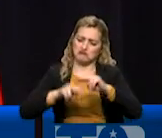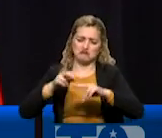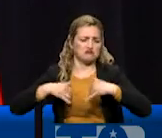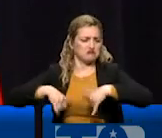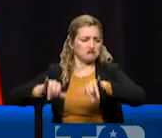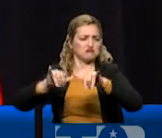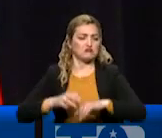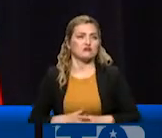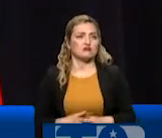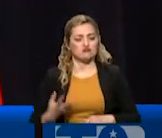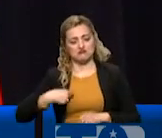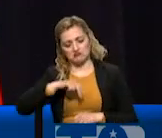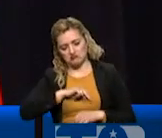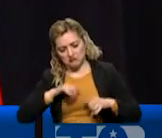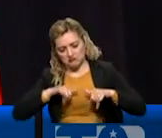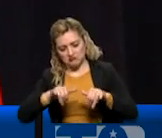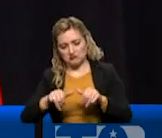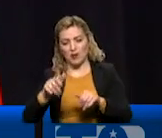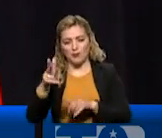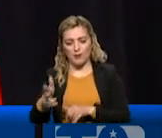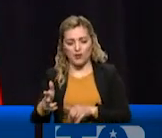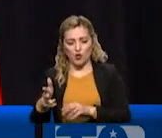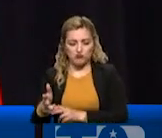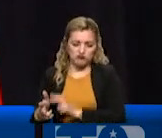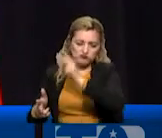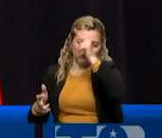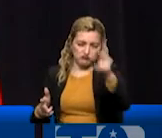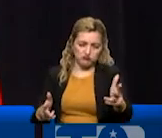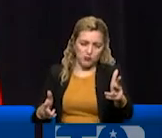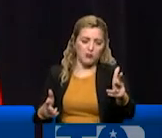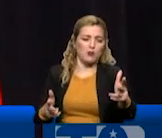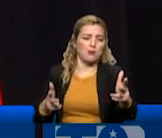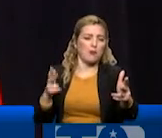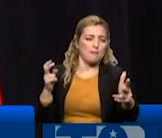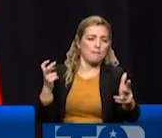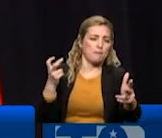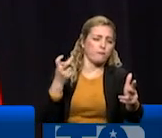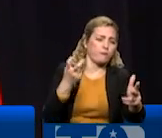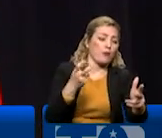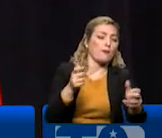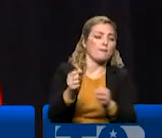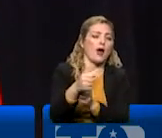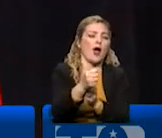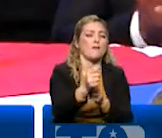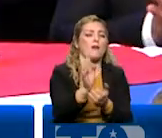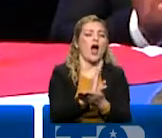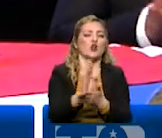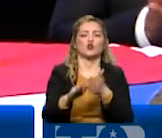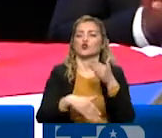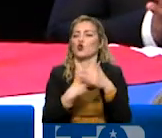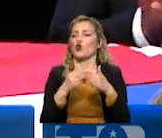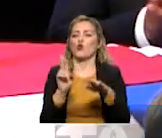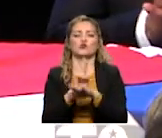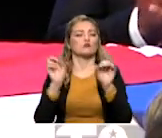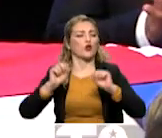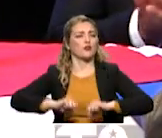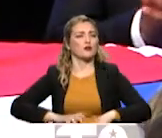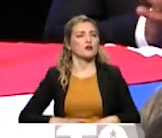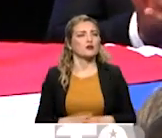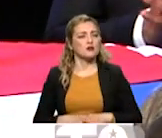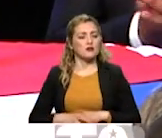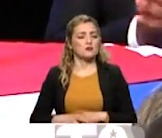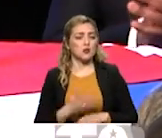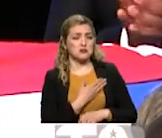continuar con otro más del metro para que le sirva a todos los barrios de la ciudad el presidente